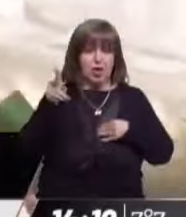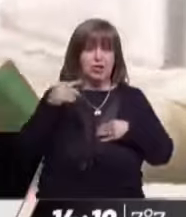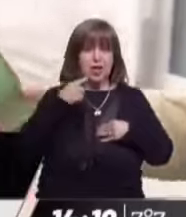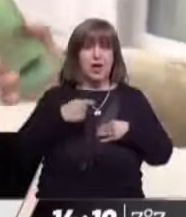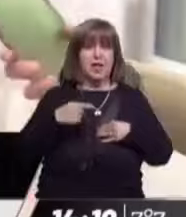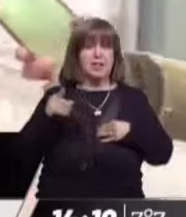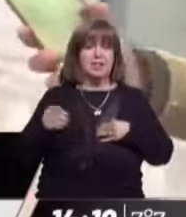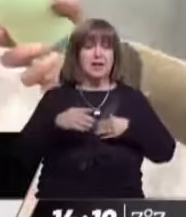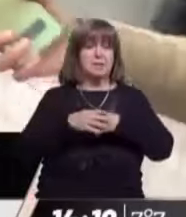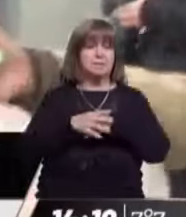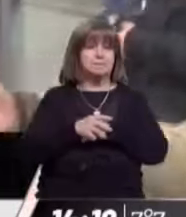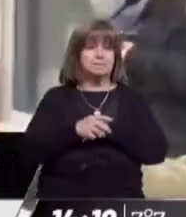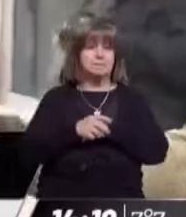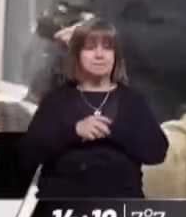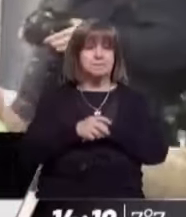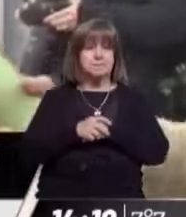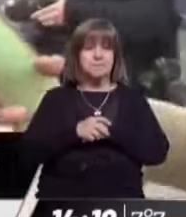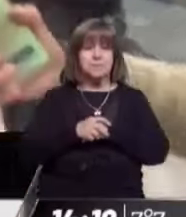¿cómo explicarlo?